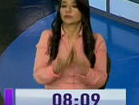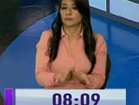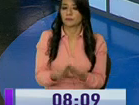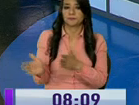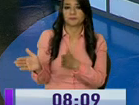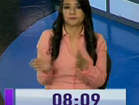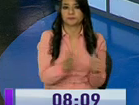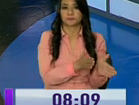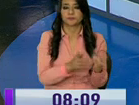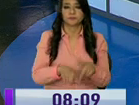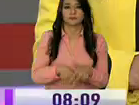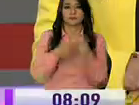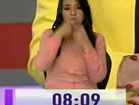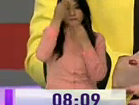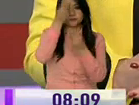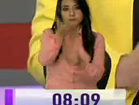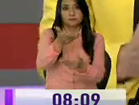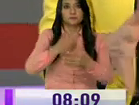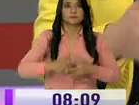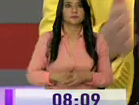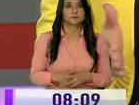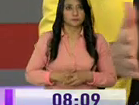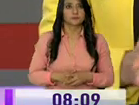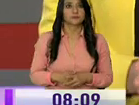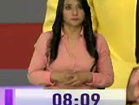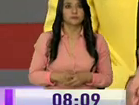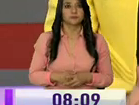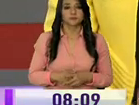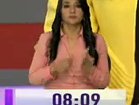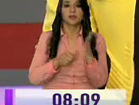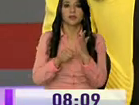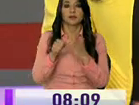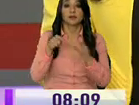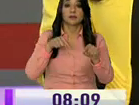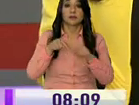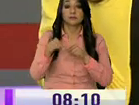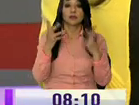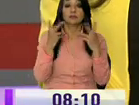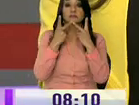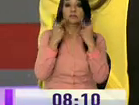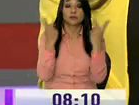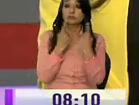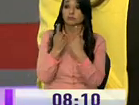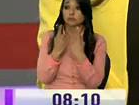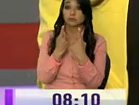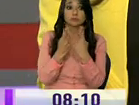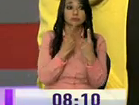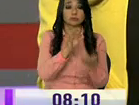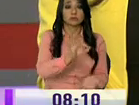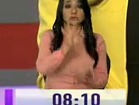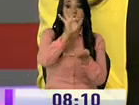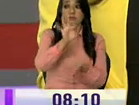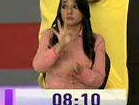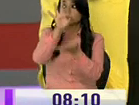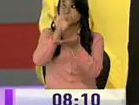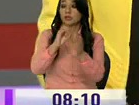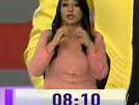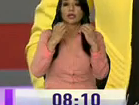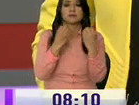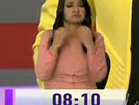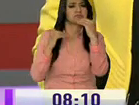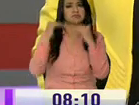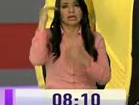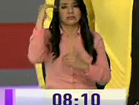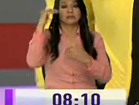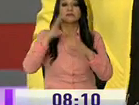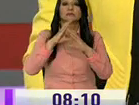día. Vamos a empezar entonces con la información y les contamos que precisamente el Ministerio de Transporte y Obras Públicas estaría dialogando con representantes de diferentes organismos, en especial con